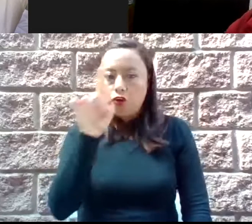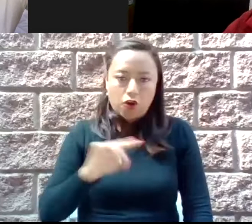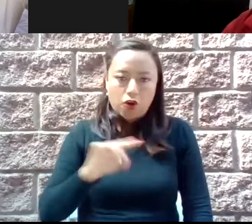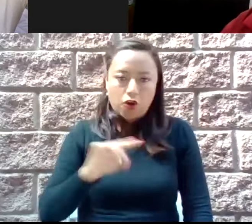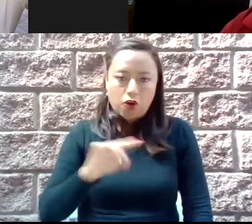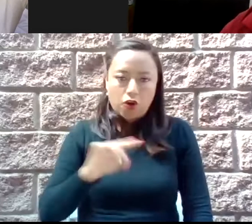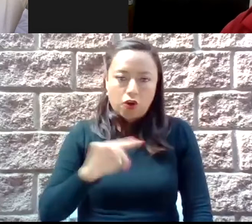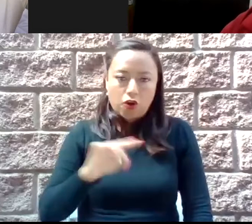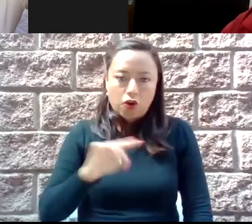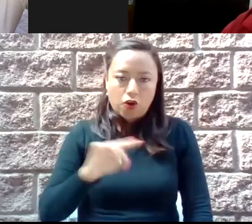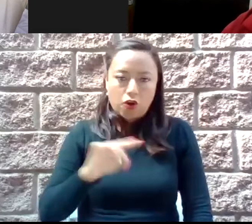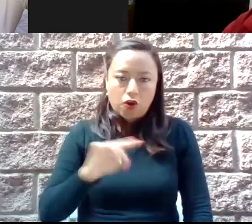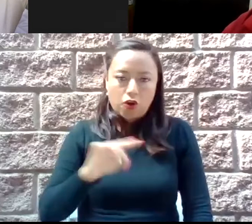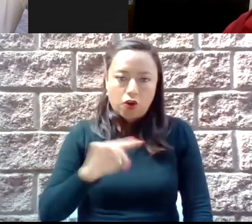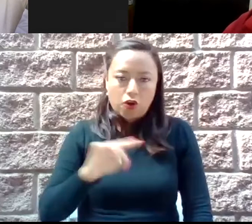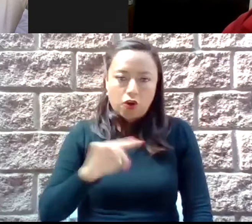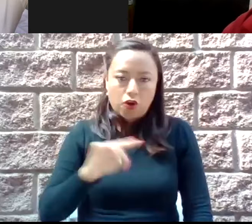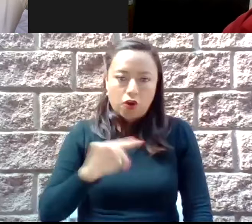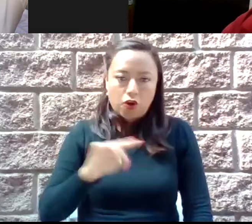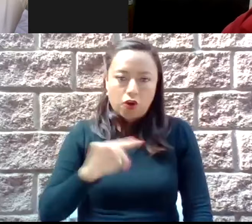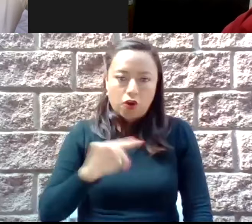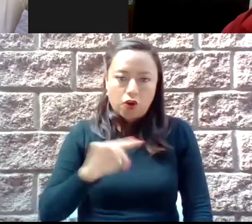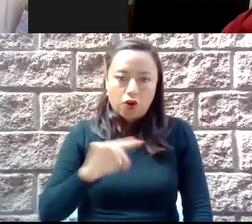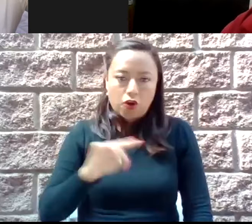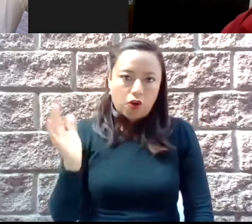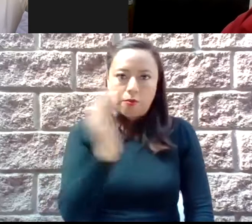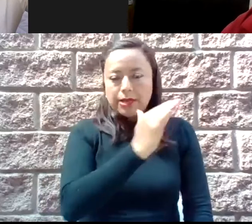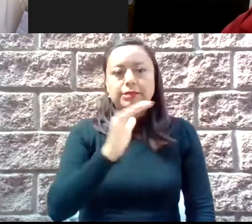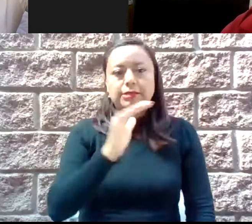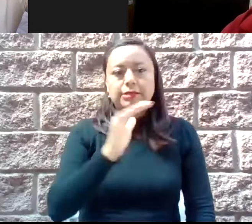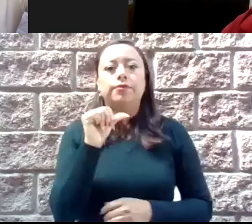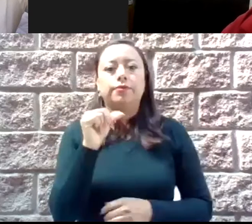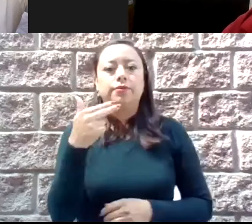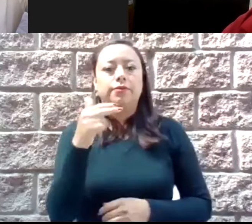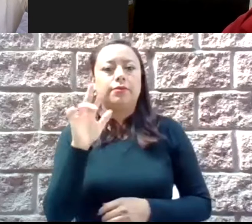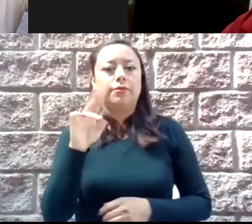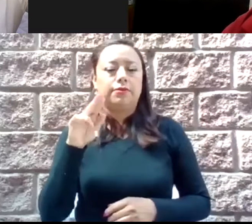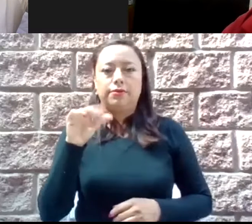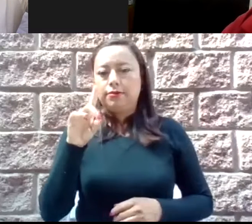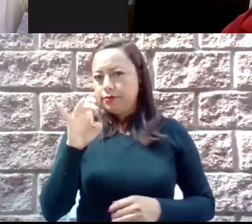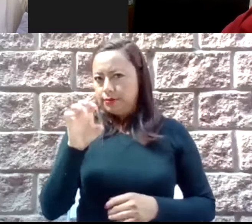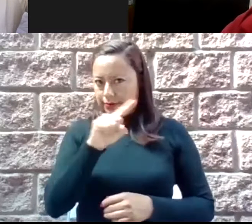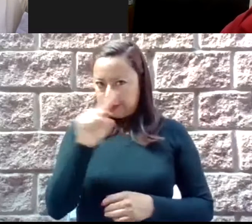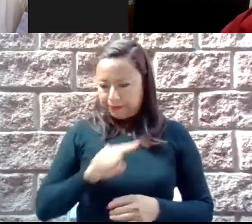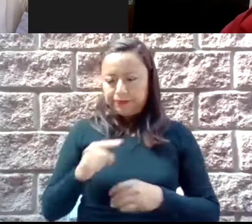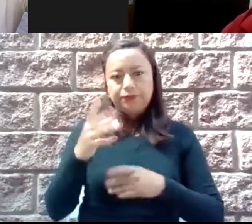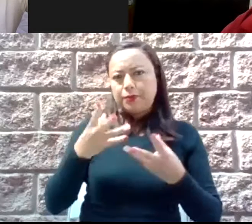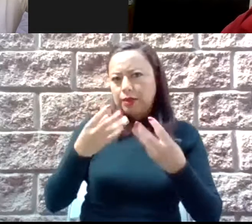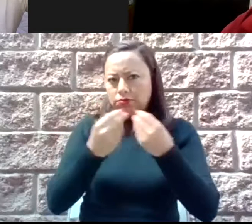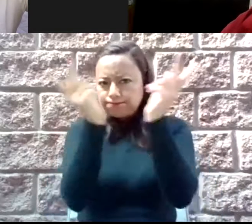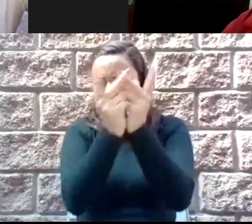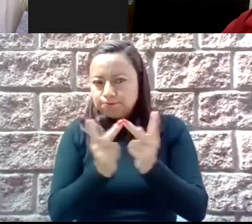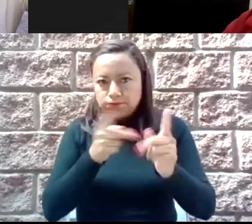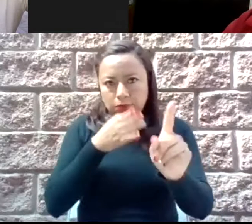Hernández, que si bien se tienen diversos promoventes, se identificó que perseguían similares objetivos y plantean reformas a los mismos